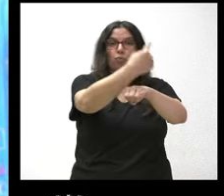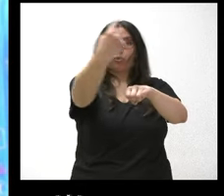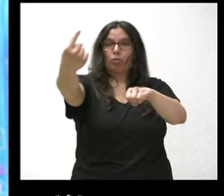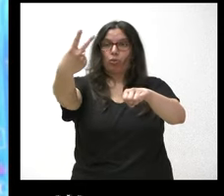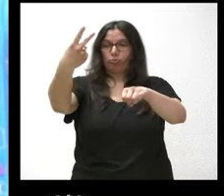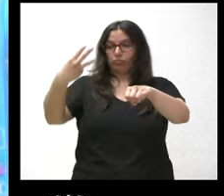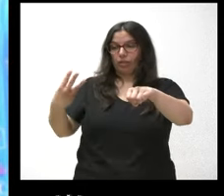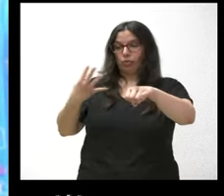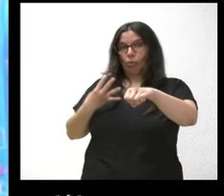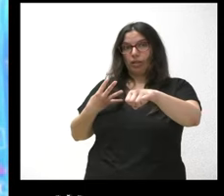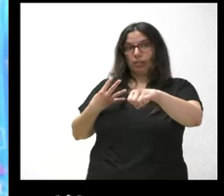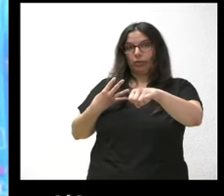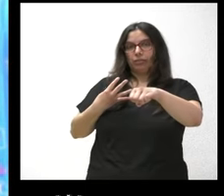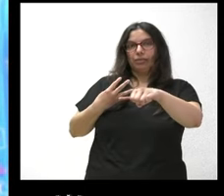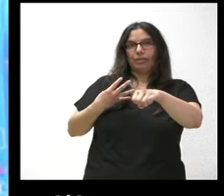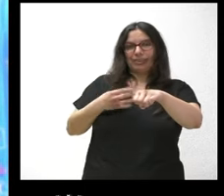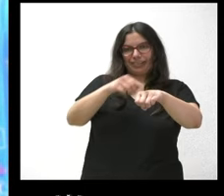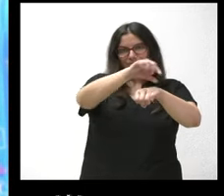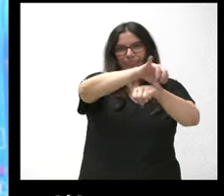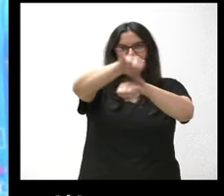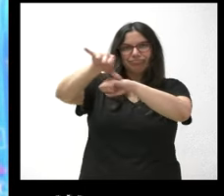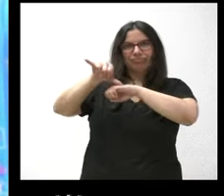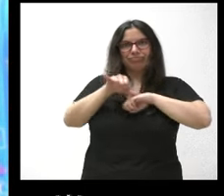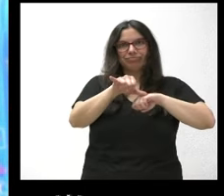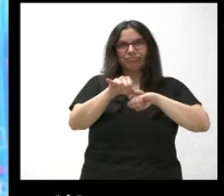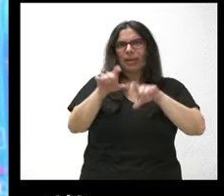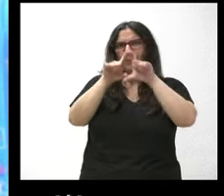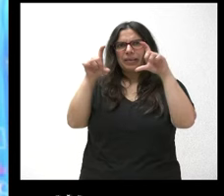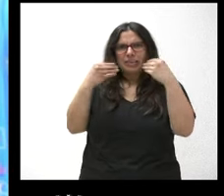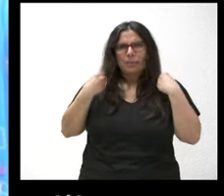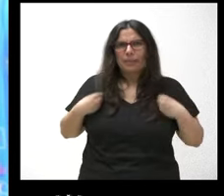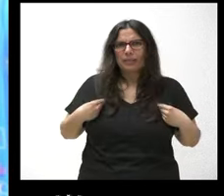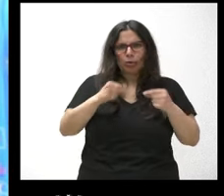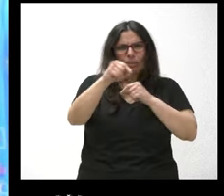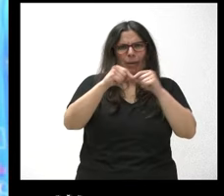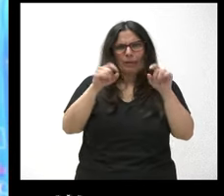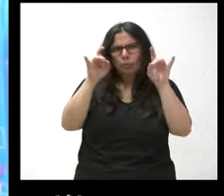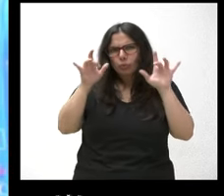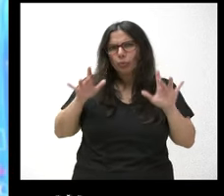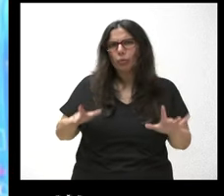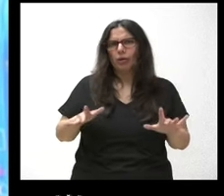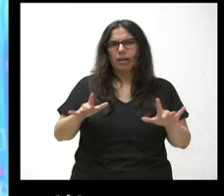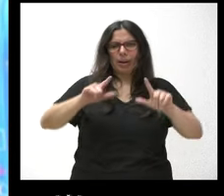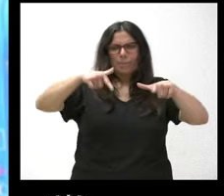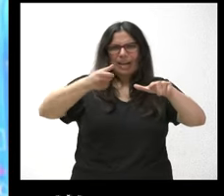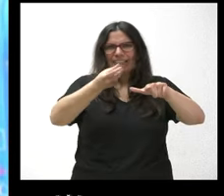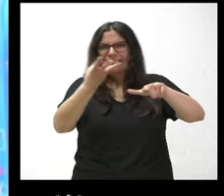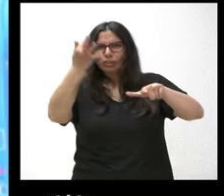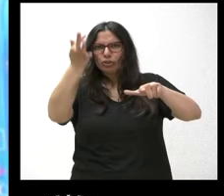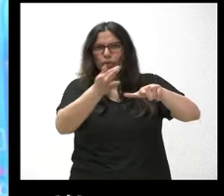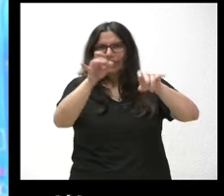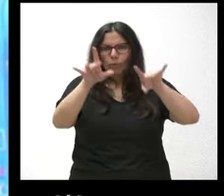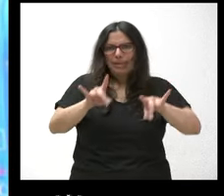misma empresa, los desarrolla la misma empresa, que tienen idéntico tamaño, el mismo número de placas y que están en el mismo